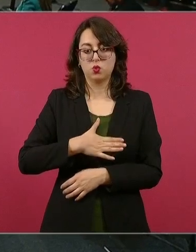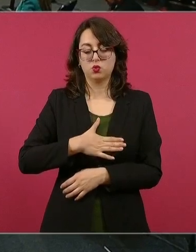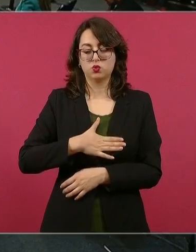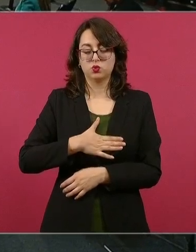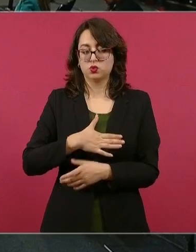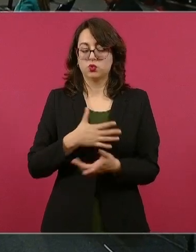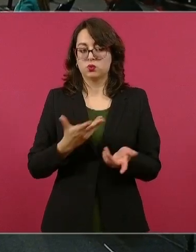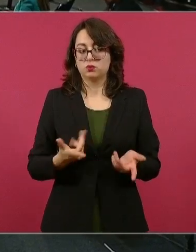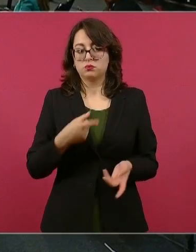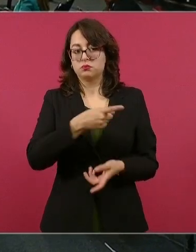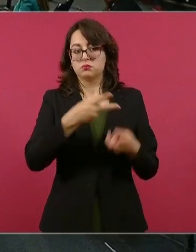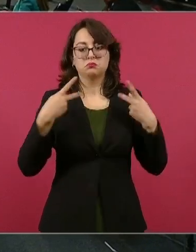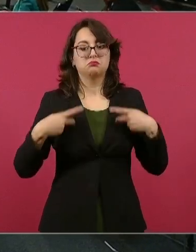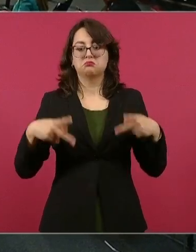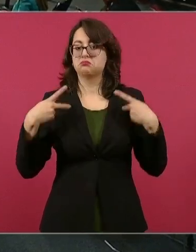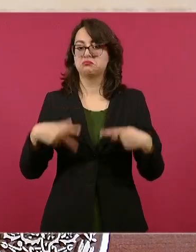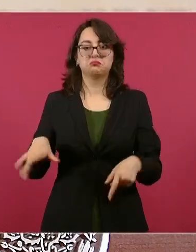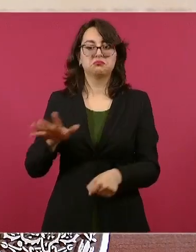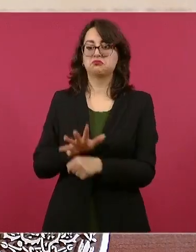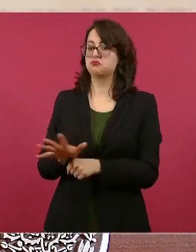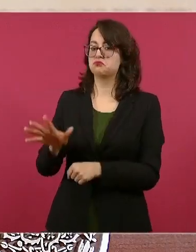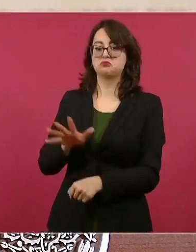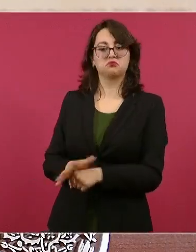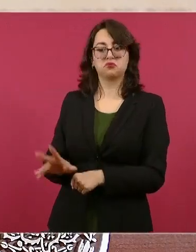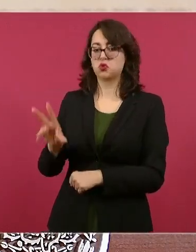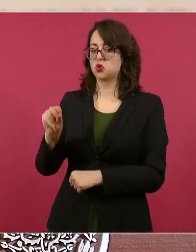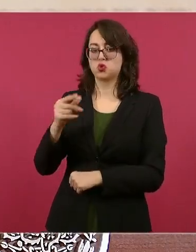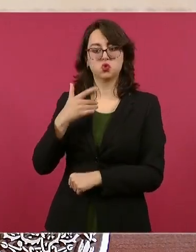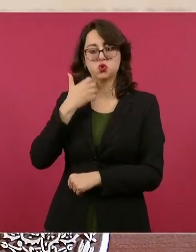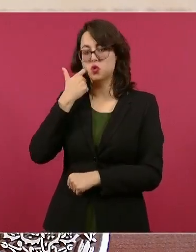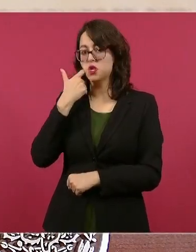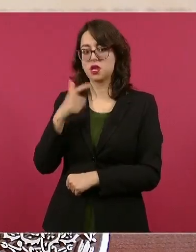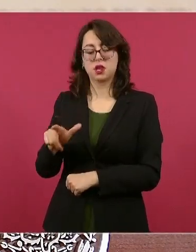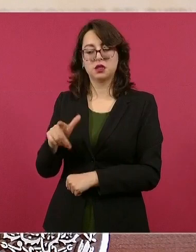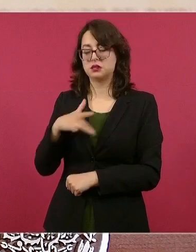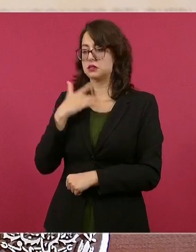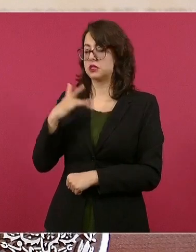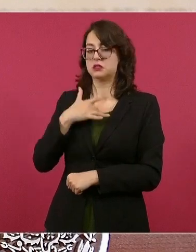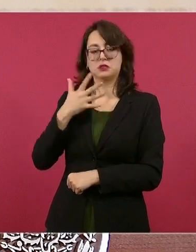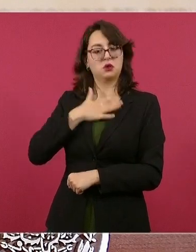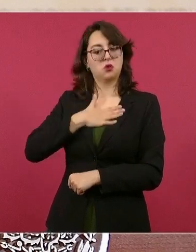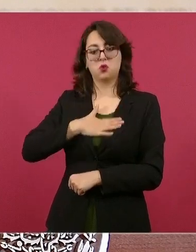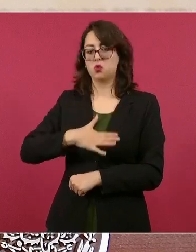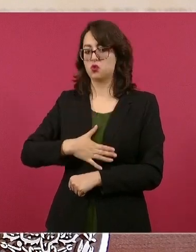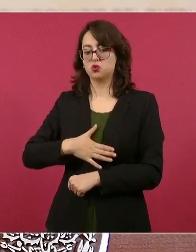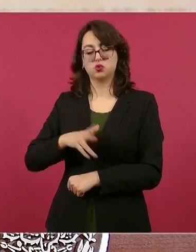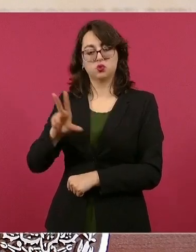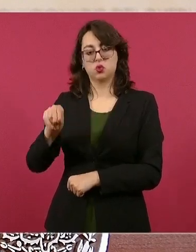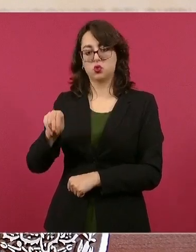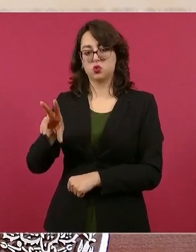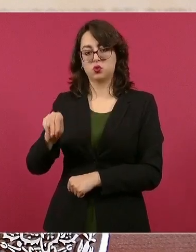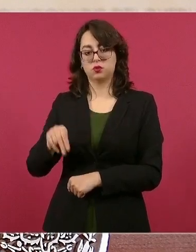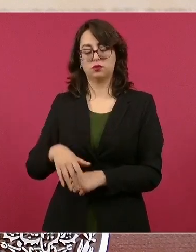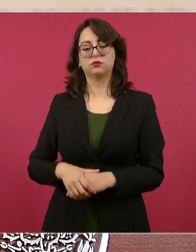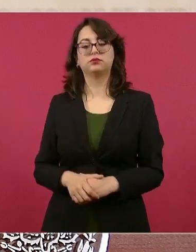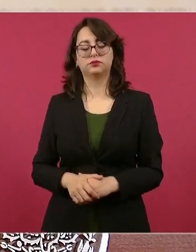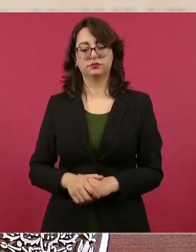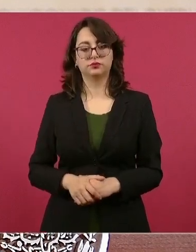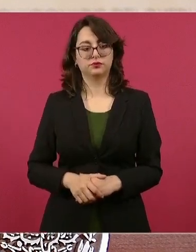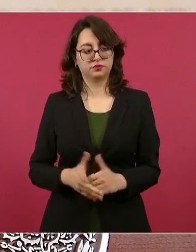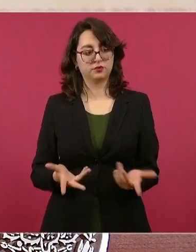a gusto, satisfechos, o no es justa la indemnización.